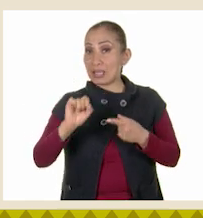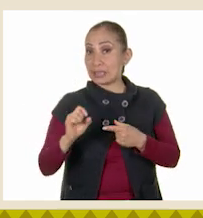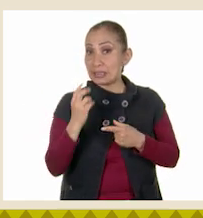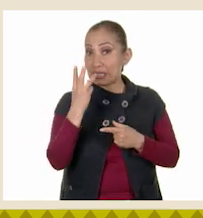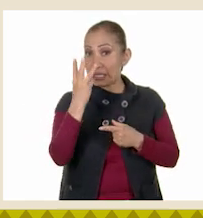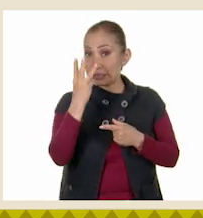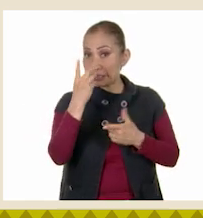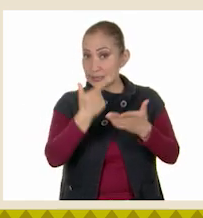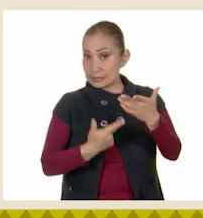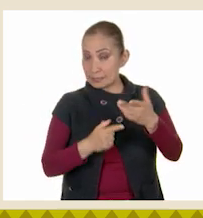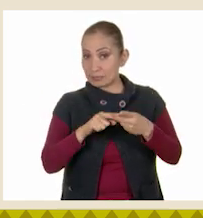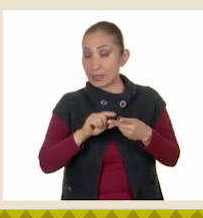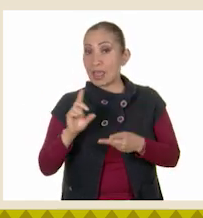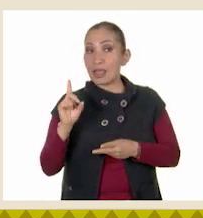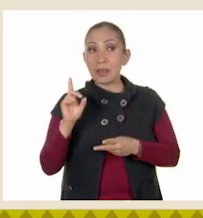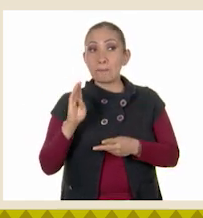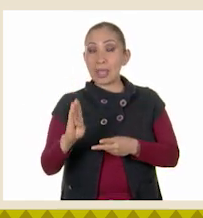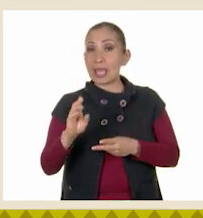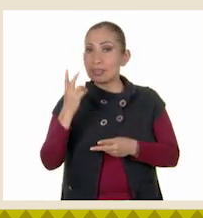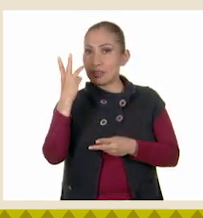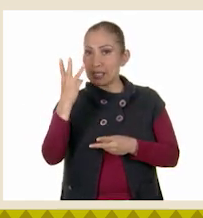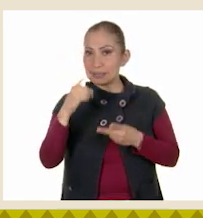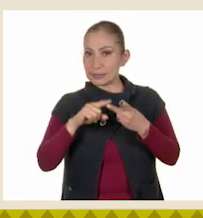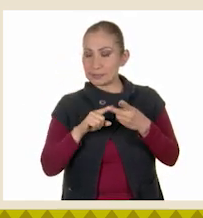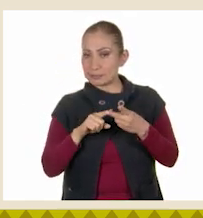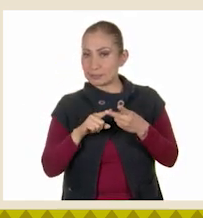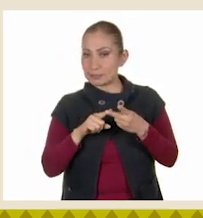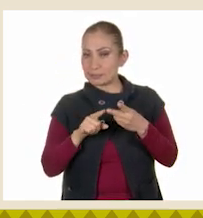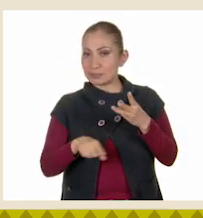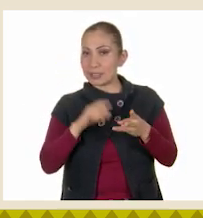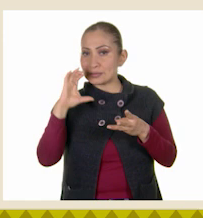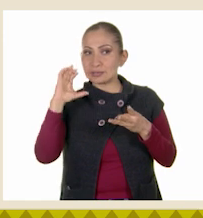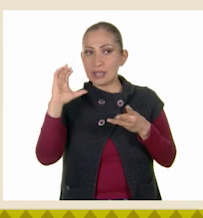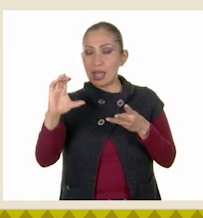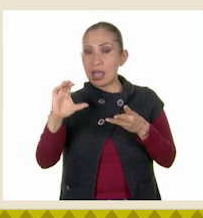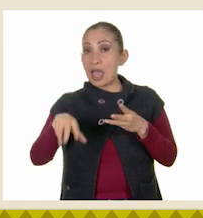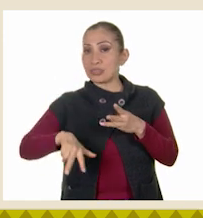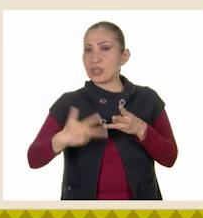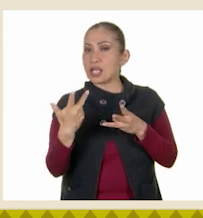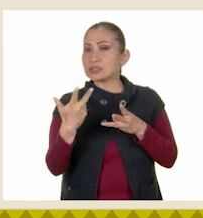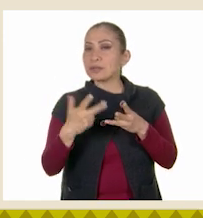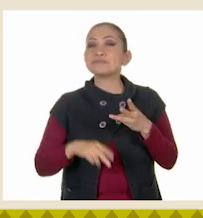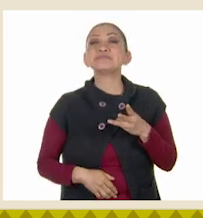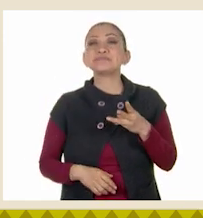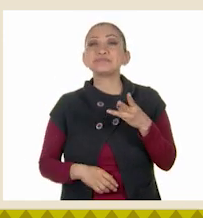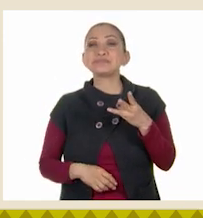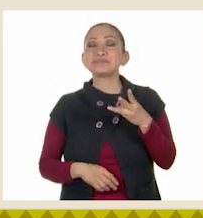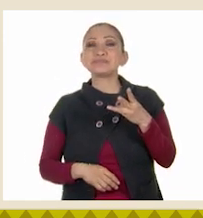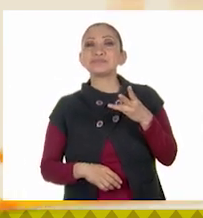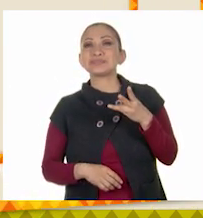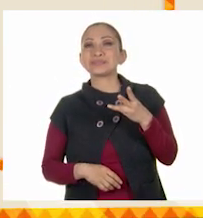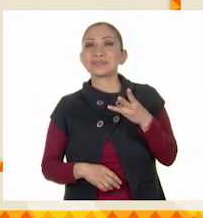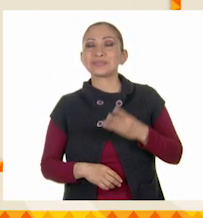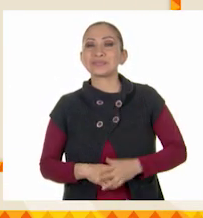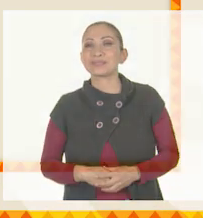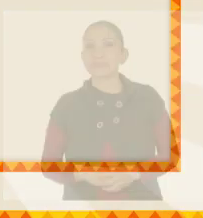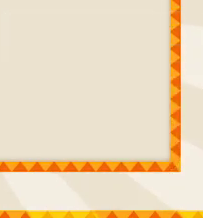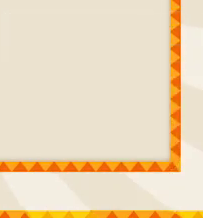23. B. 3. C. 13.